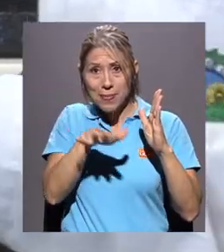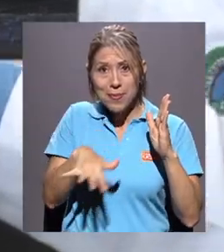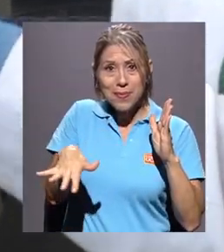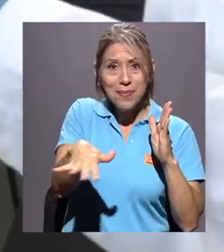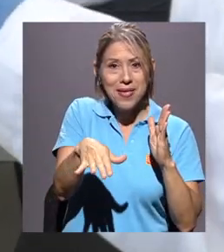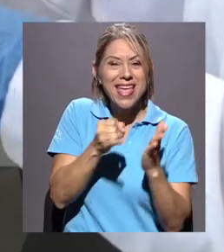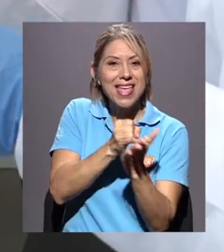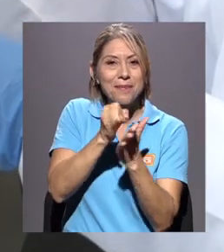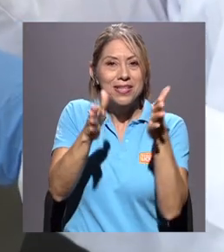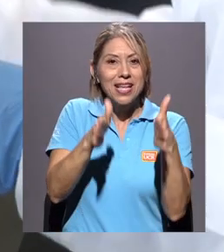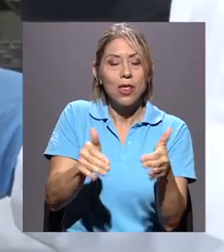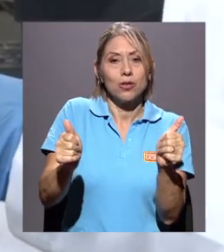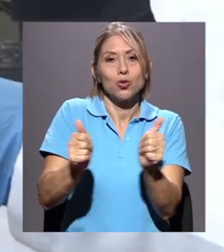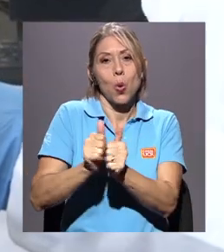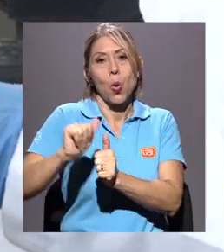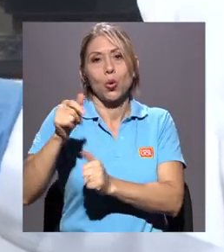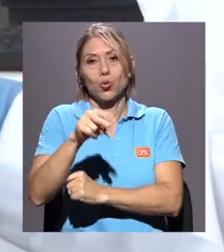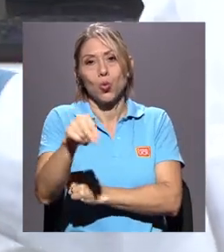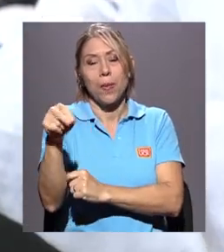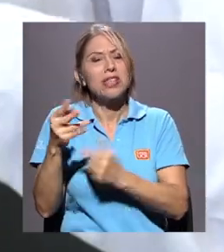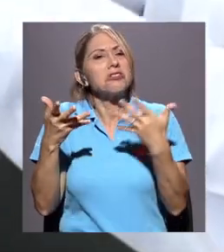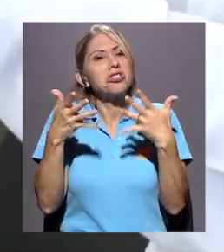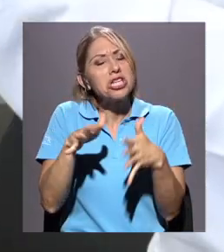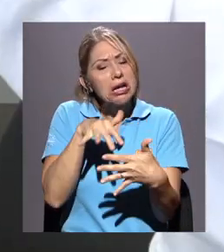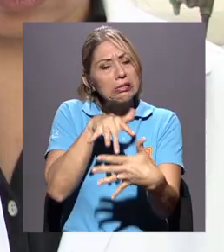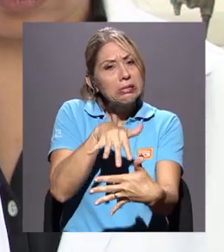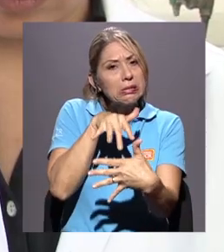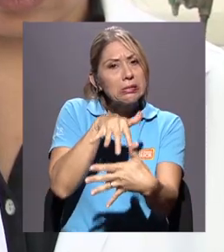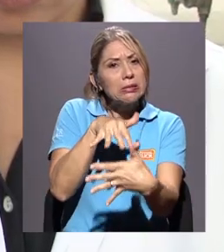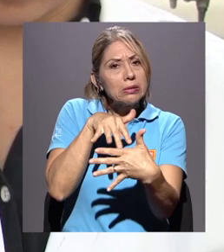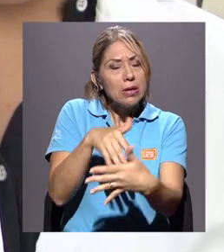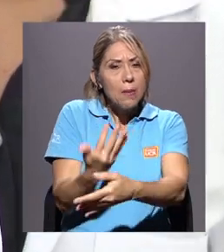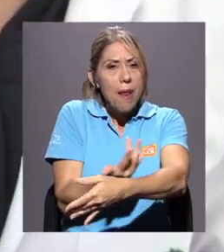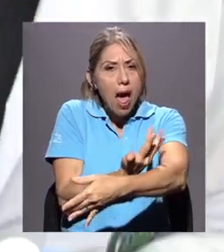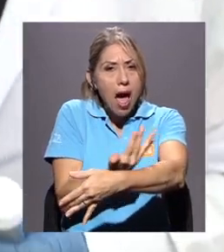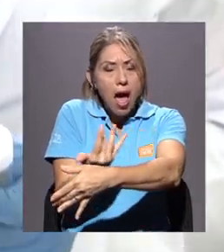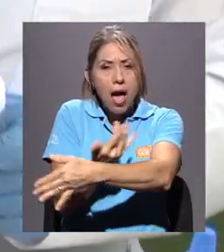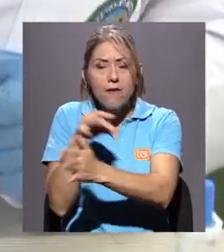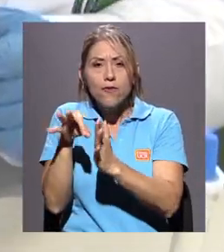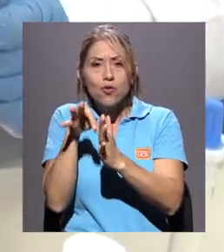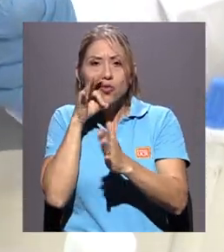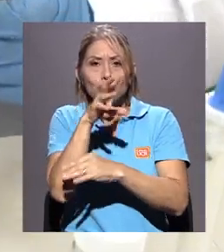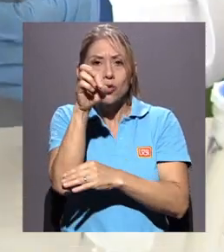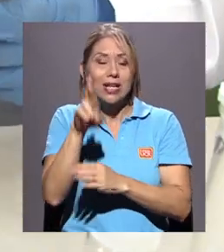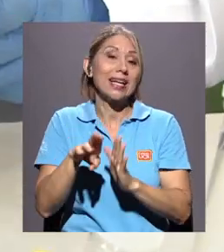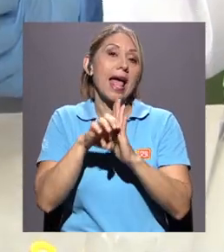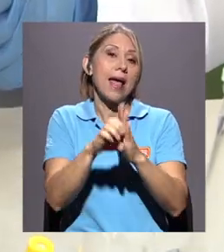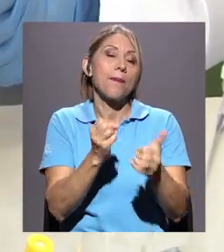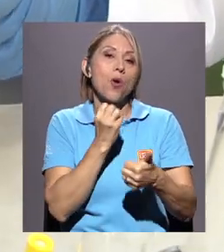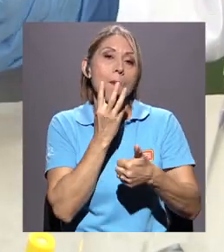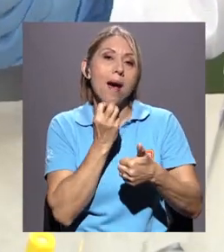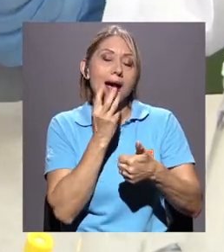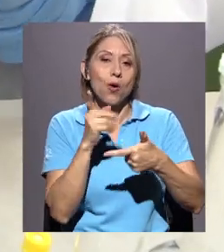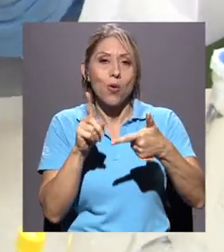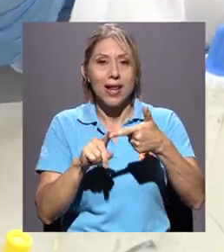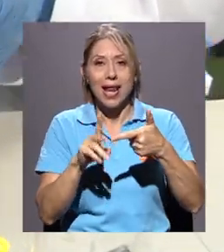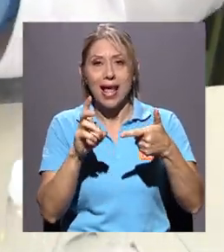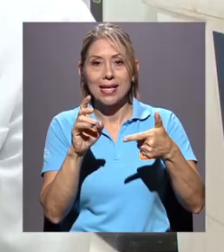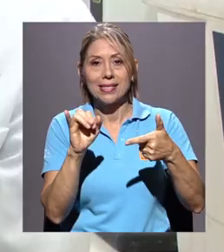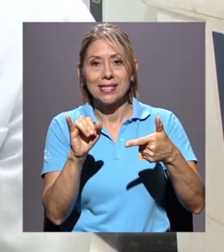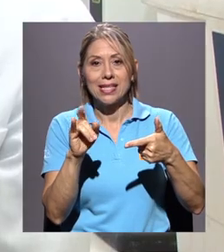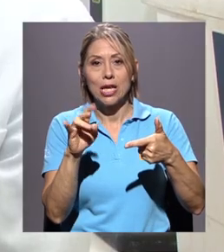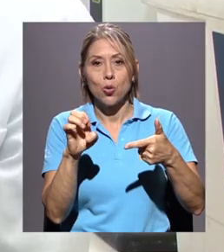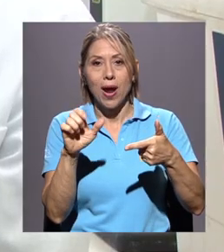otros compañeros, han estudiado diferentes plantas y frutos de Costa Rica, entre ellos el mango y la ciruela. En